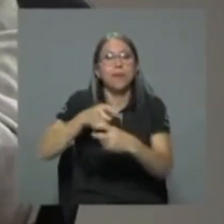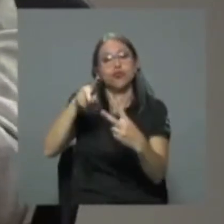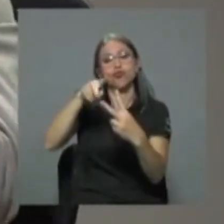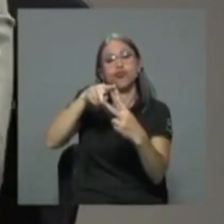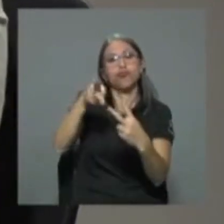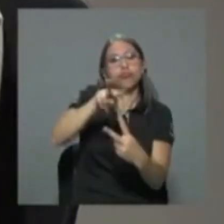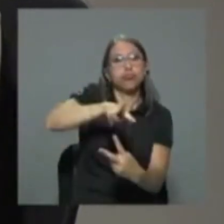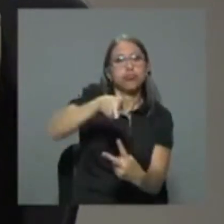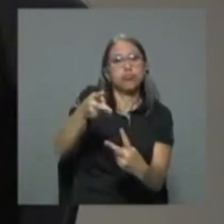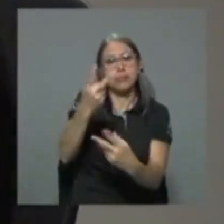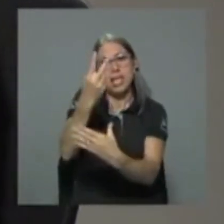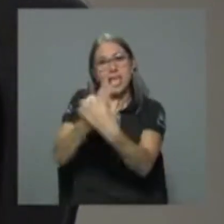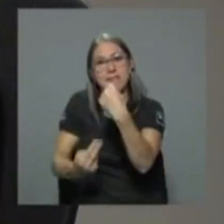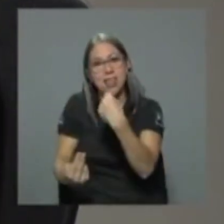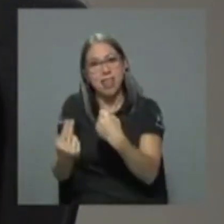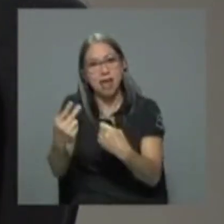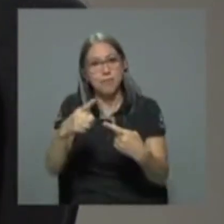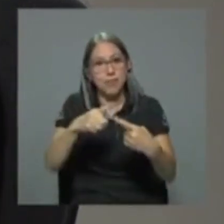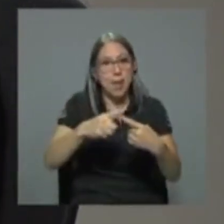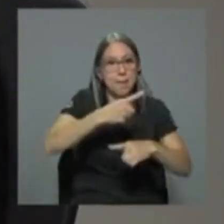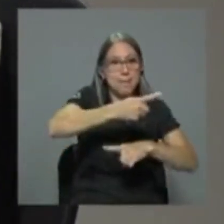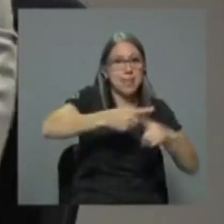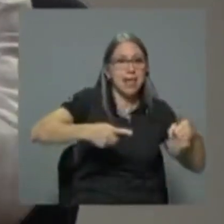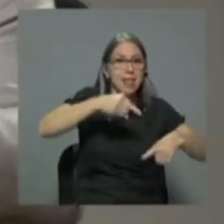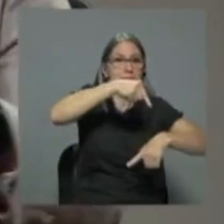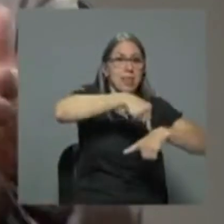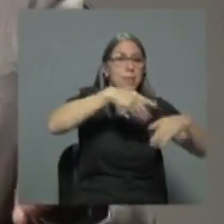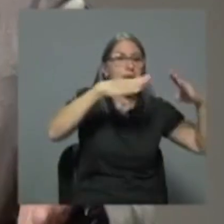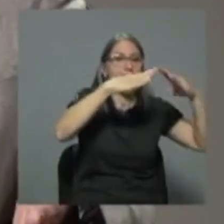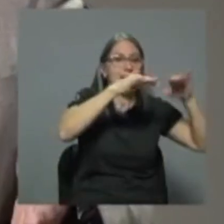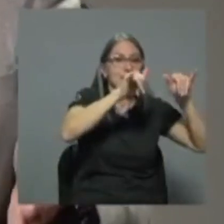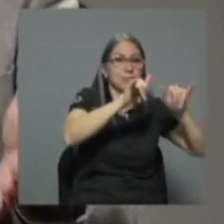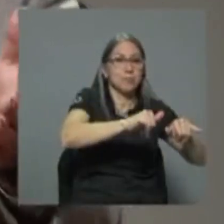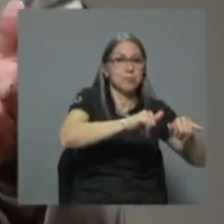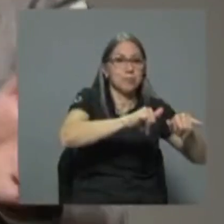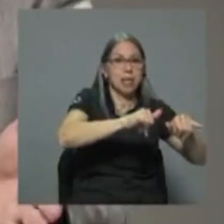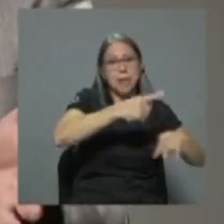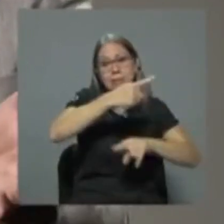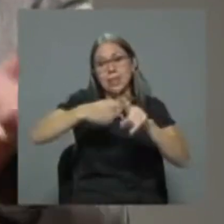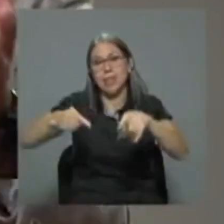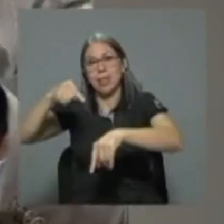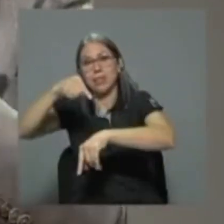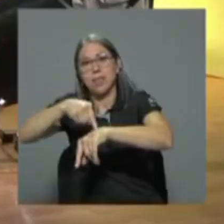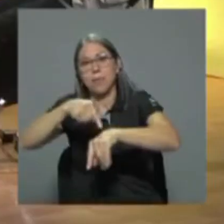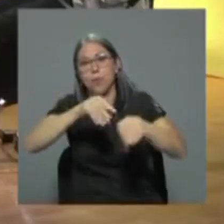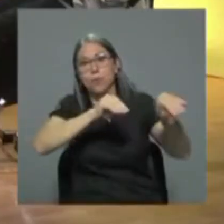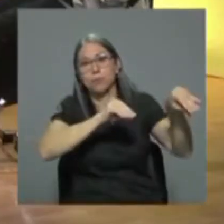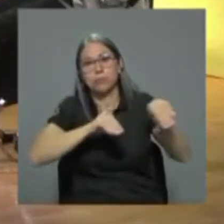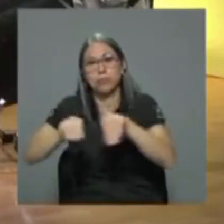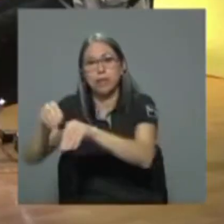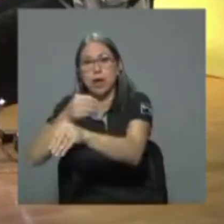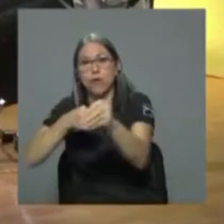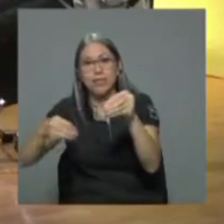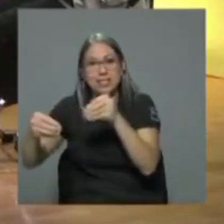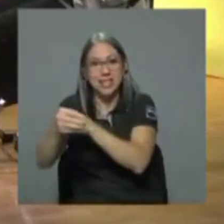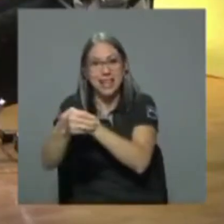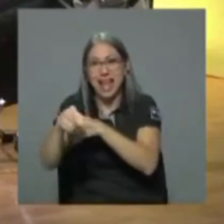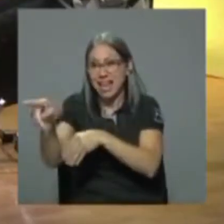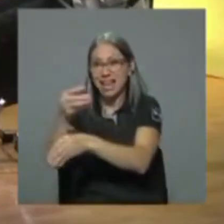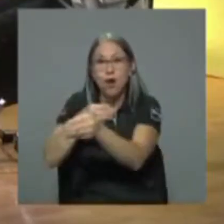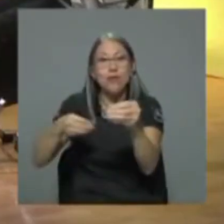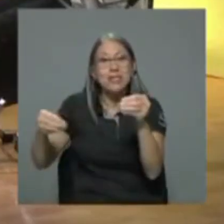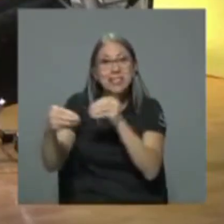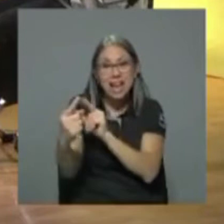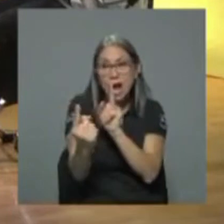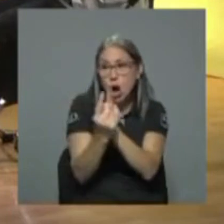donde la mitad del tiempo estamos en la casa y la otra mitad del tiempo estamos en la oficina. Ese contacto en la oficina es